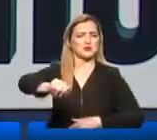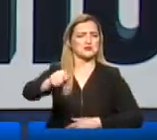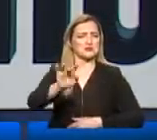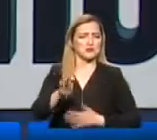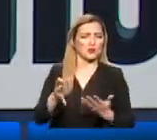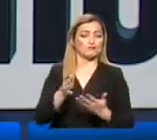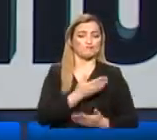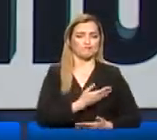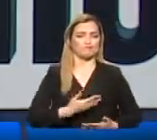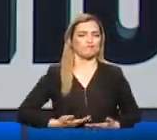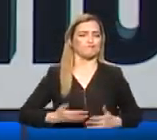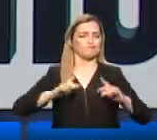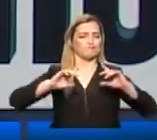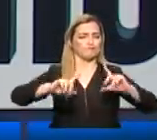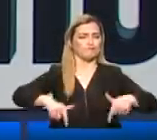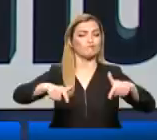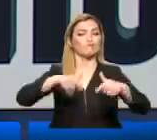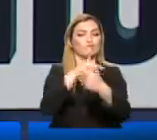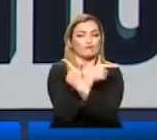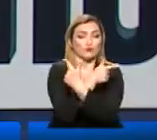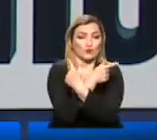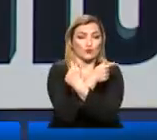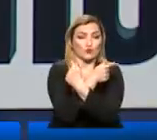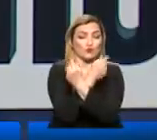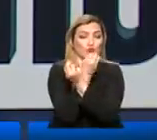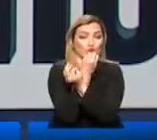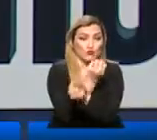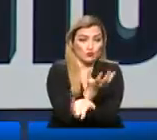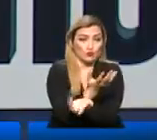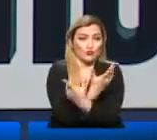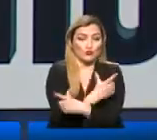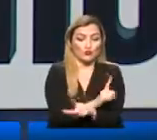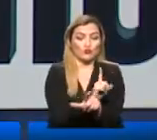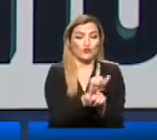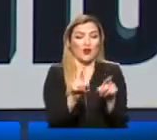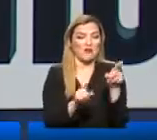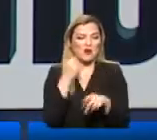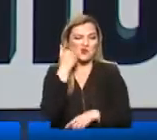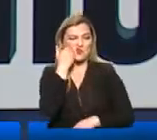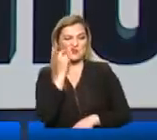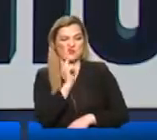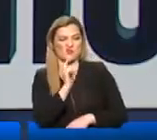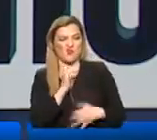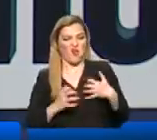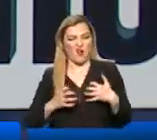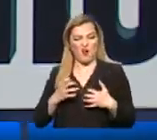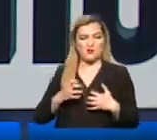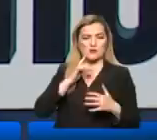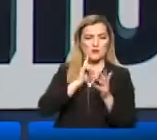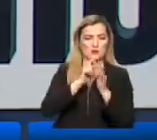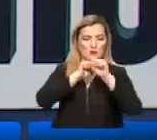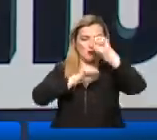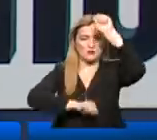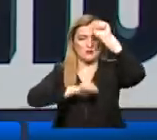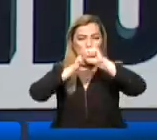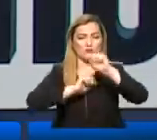El presidente Lenín Moreno, en su cuenta de Twitter, expresó que la libertad de expresión incomoda a quienes se ven afectados por las denuncias de la prensa libre